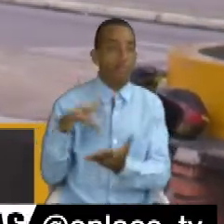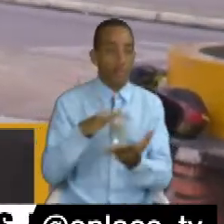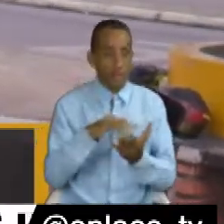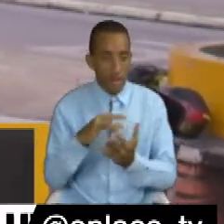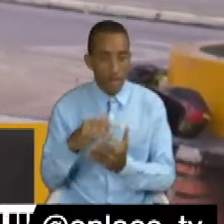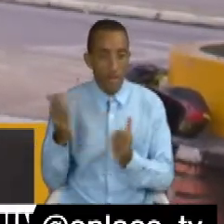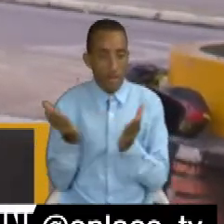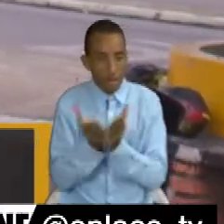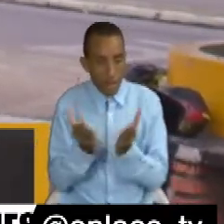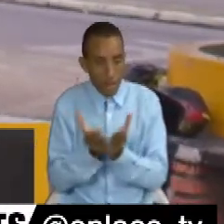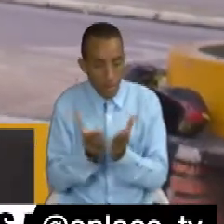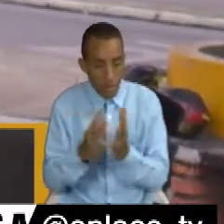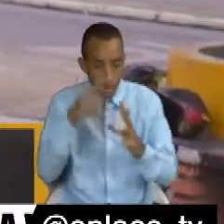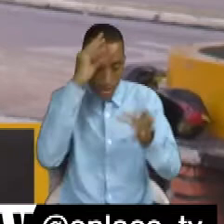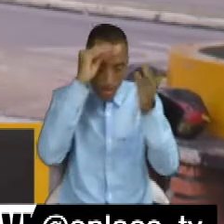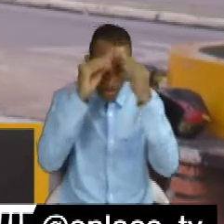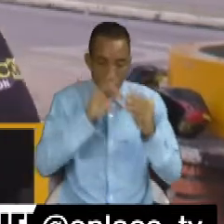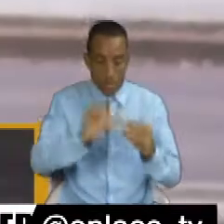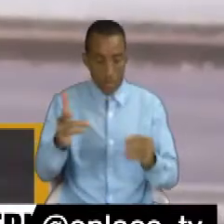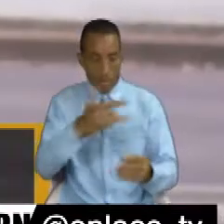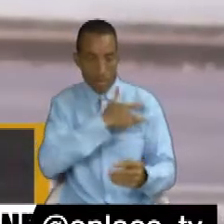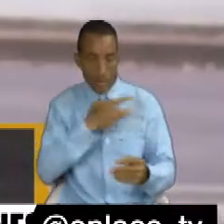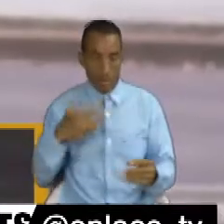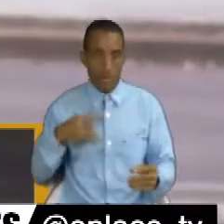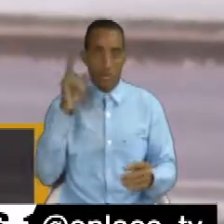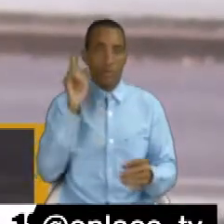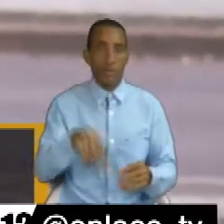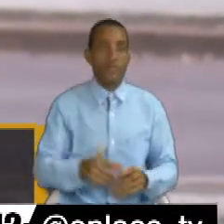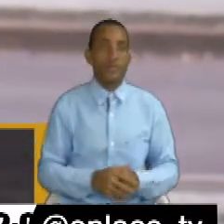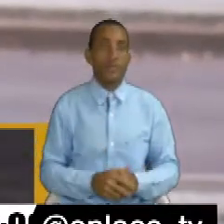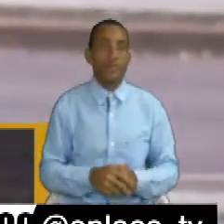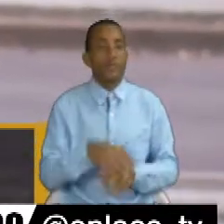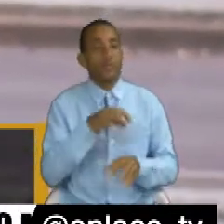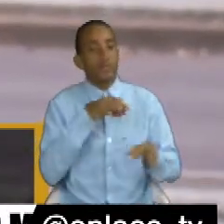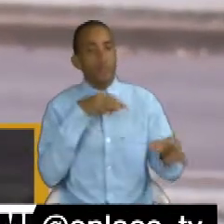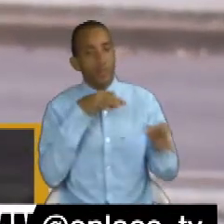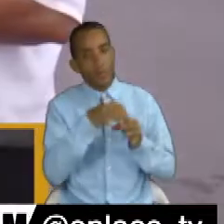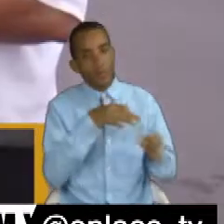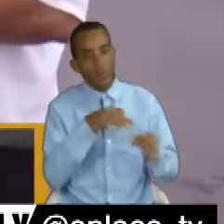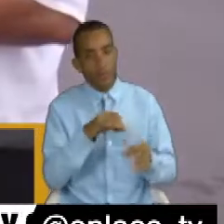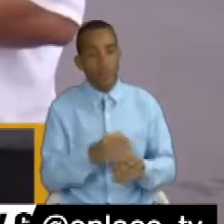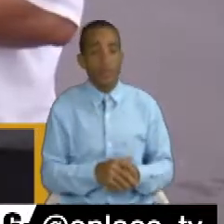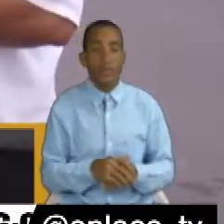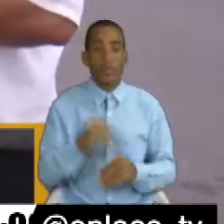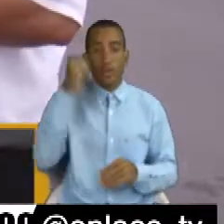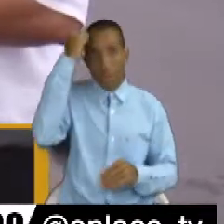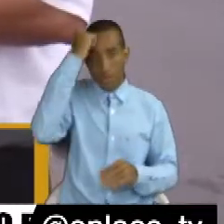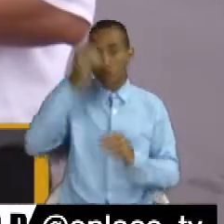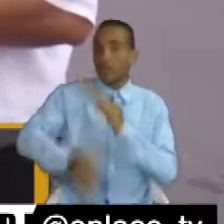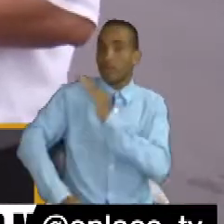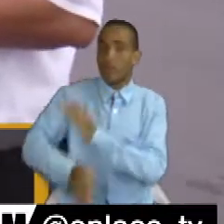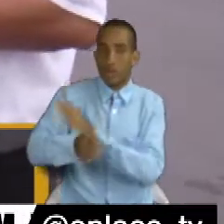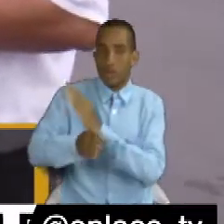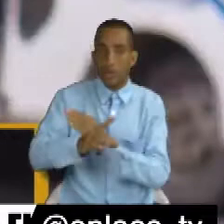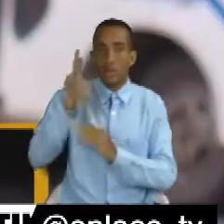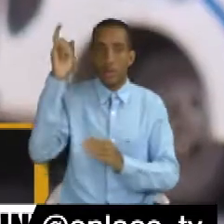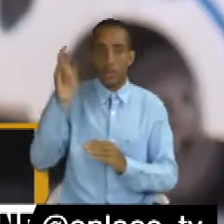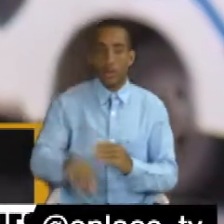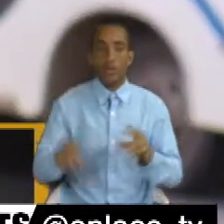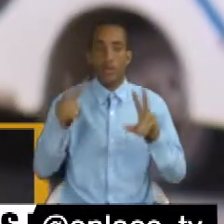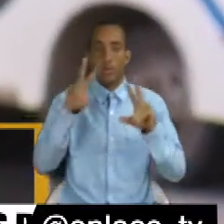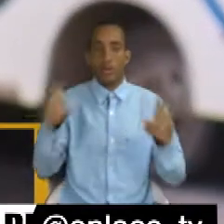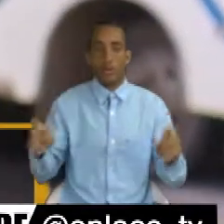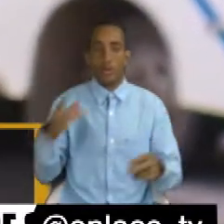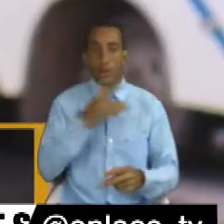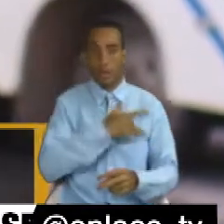a la salud, definir lo de la salud. Explicó, sin embargo, la docente que el paro de FECODE sigue porque hay que definir temas como salud